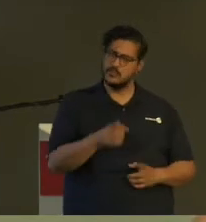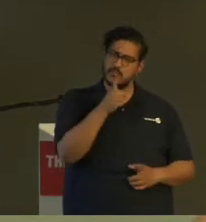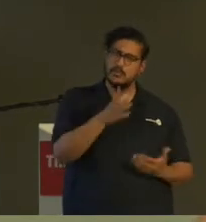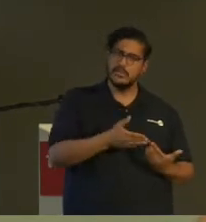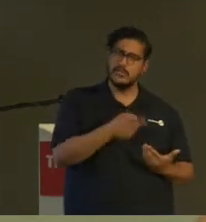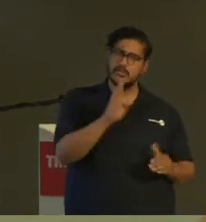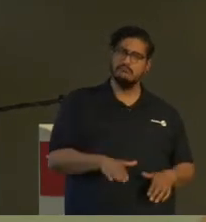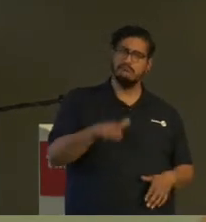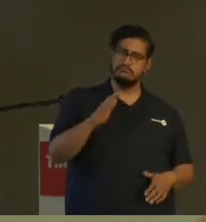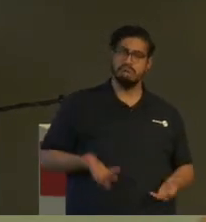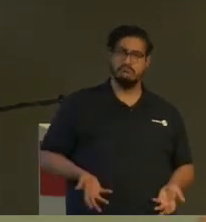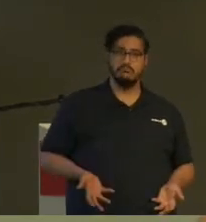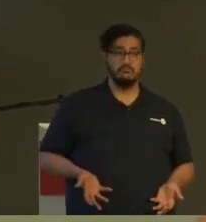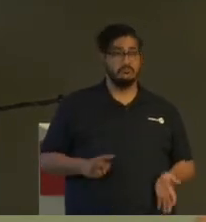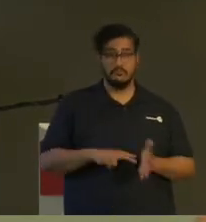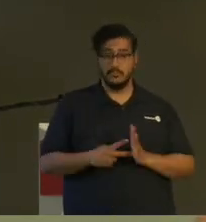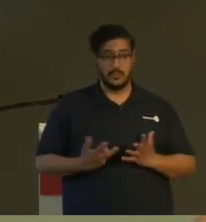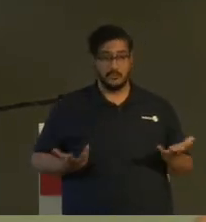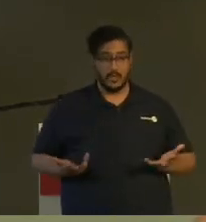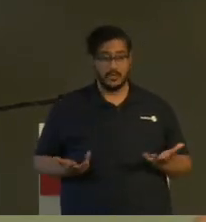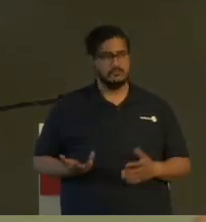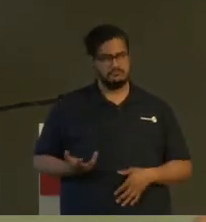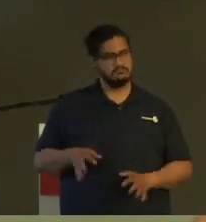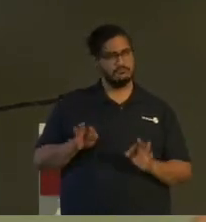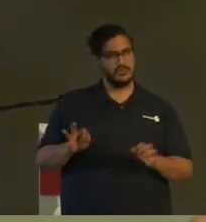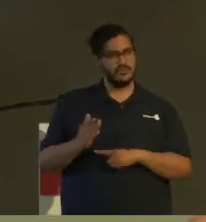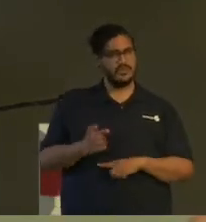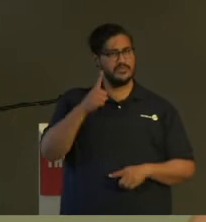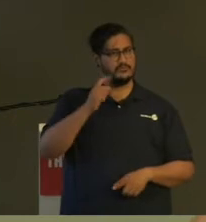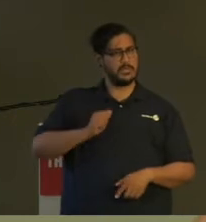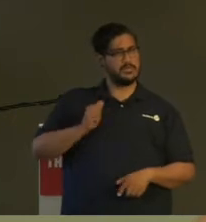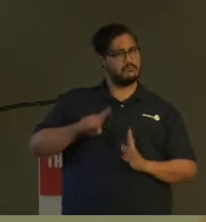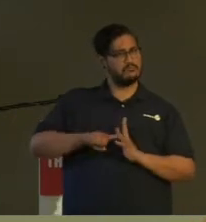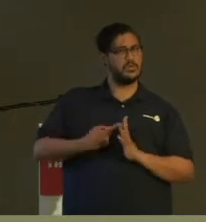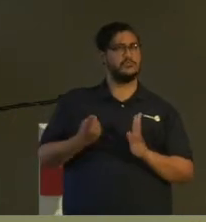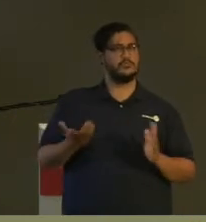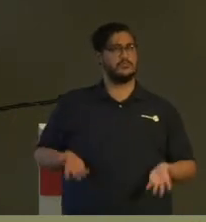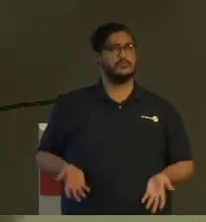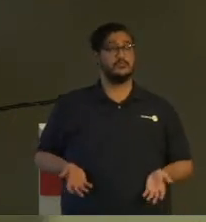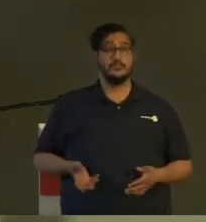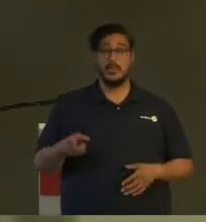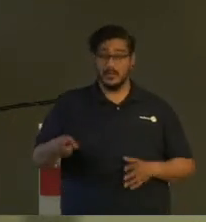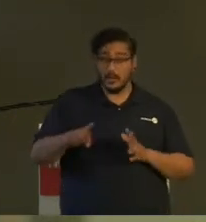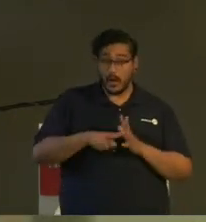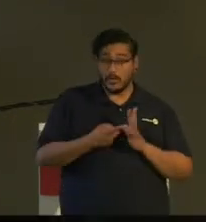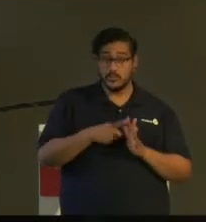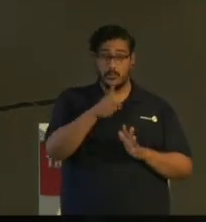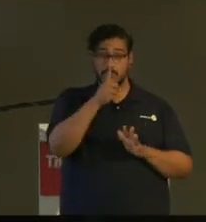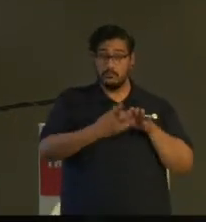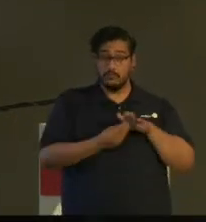raise. In other words, the ideal fish for a beginner. They also reproduce particularly